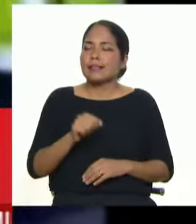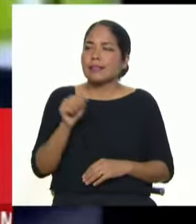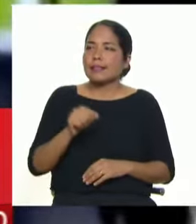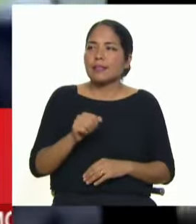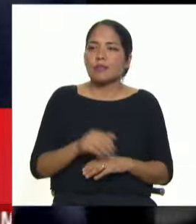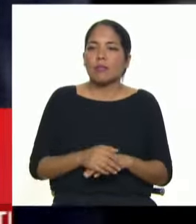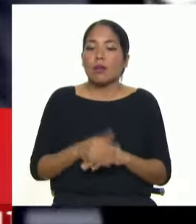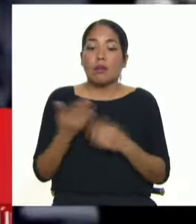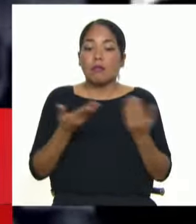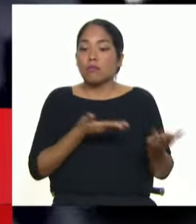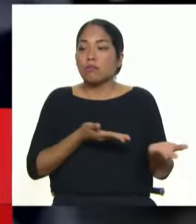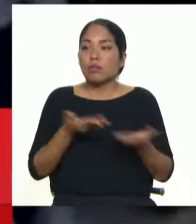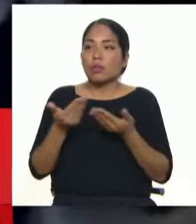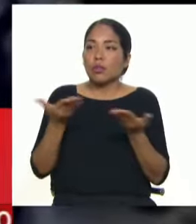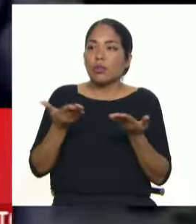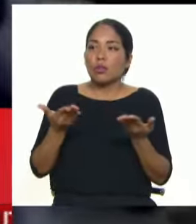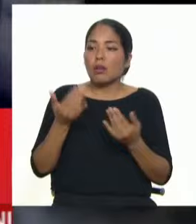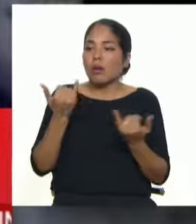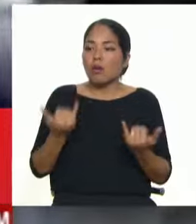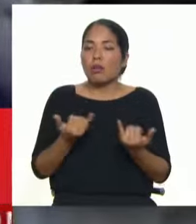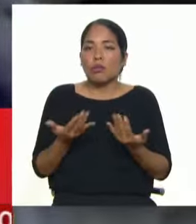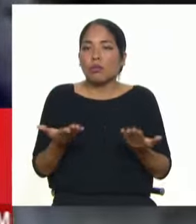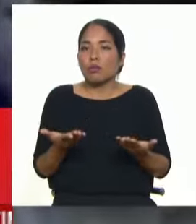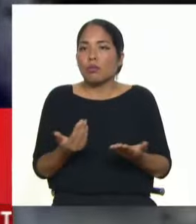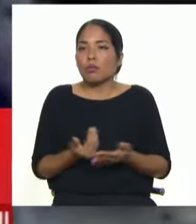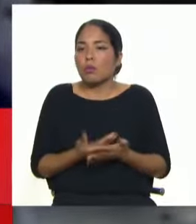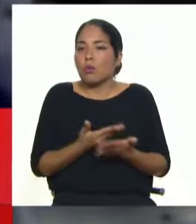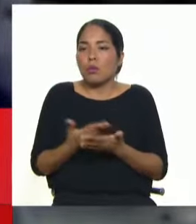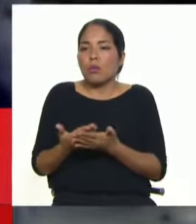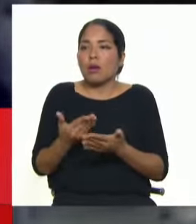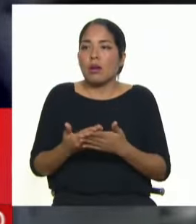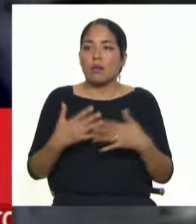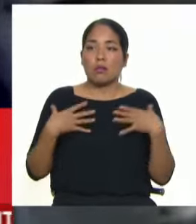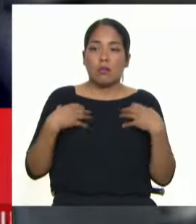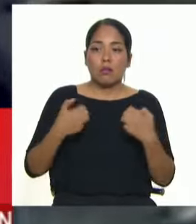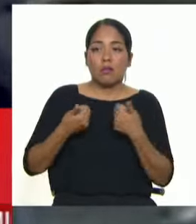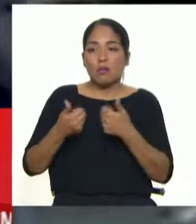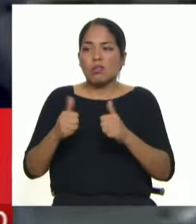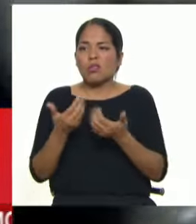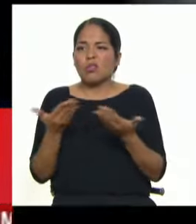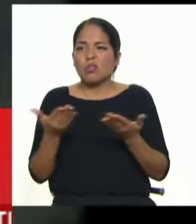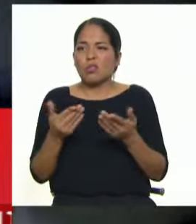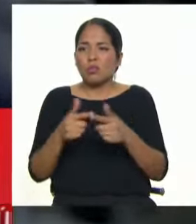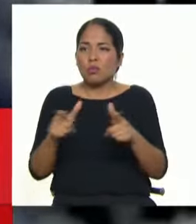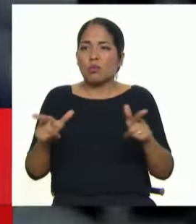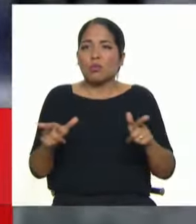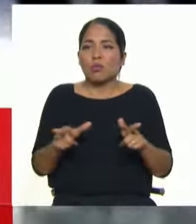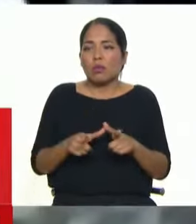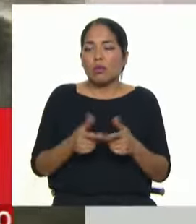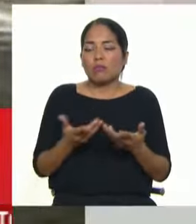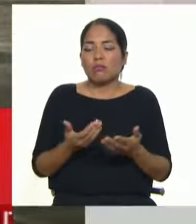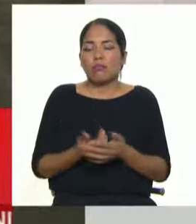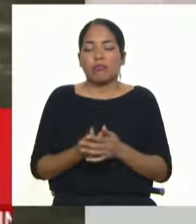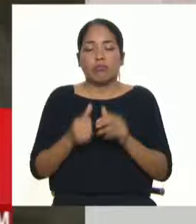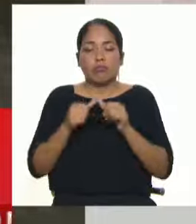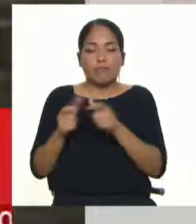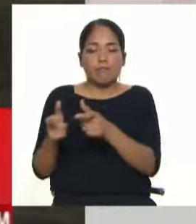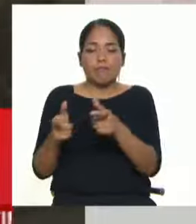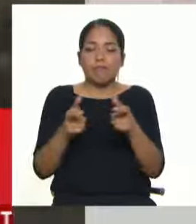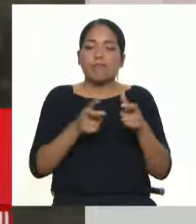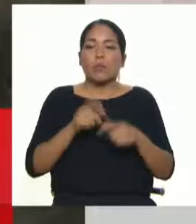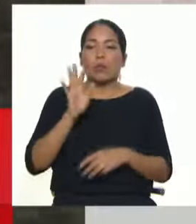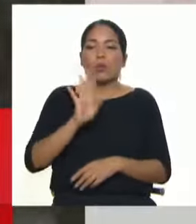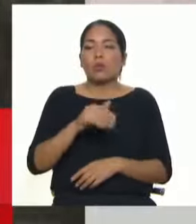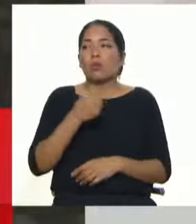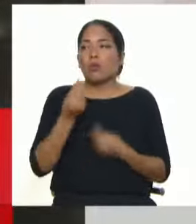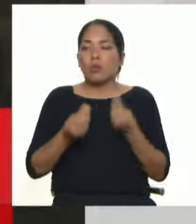dónde ha sido trasladado él ahora para que puedan verificar su estado de salud y continuar con las necesidades que él requiere